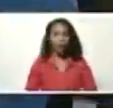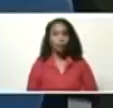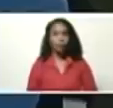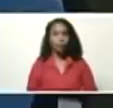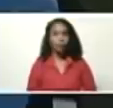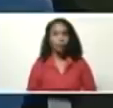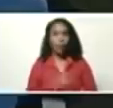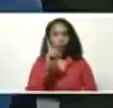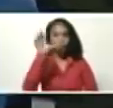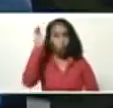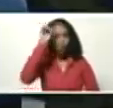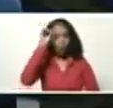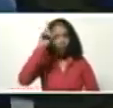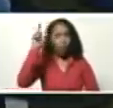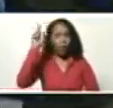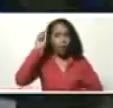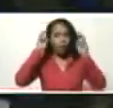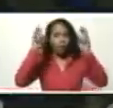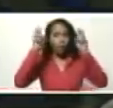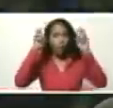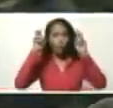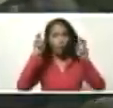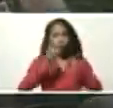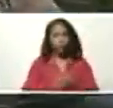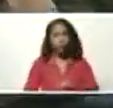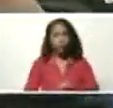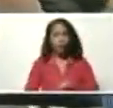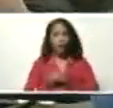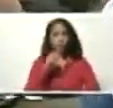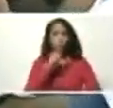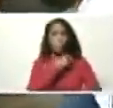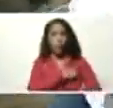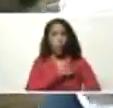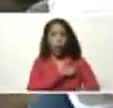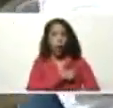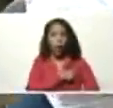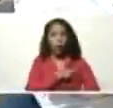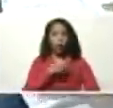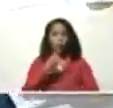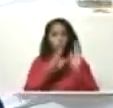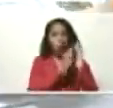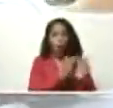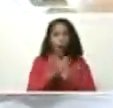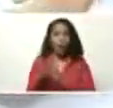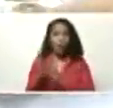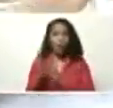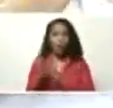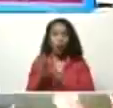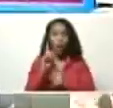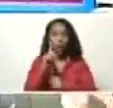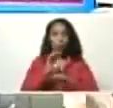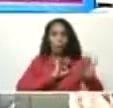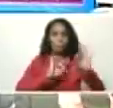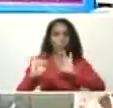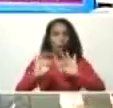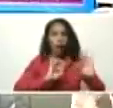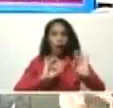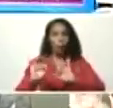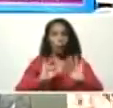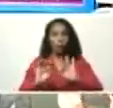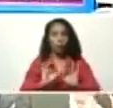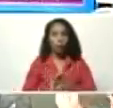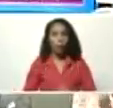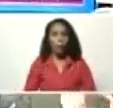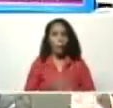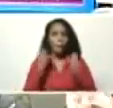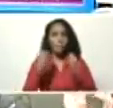en su doctrina, en su concepción, en su moral, en su organización y en su preparación